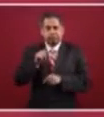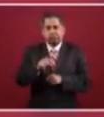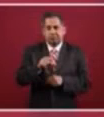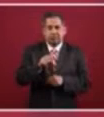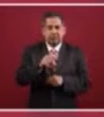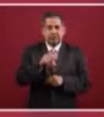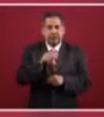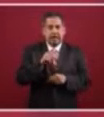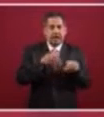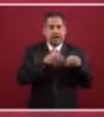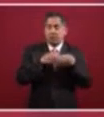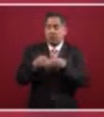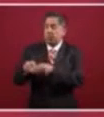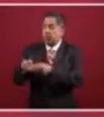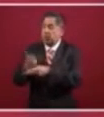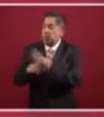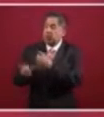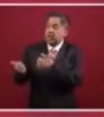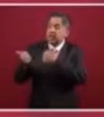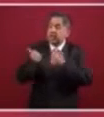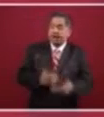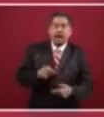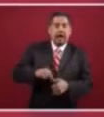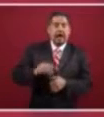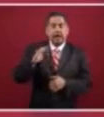la llegada de zelaya